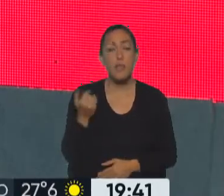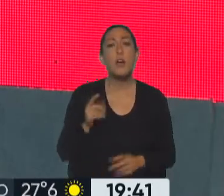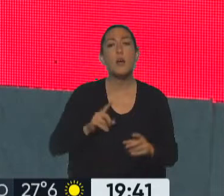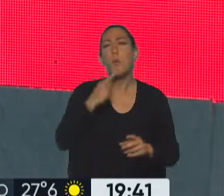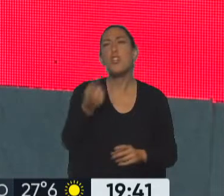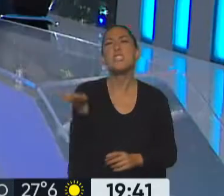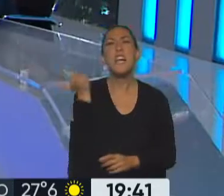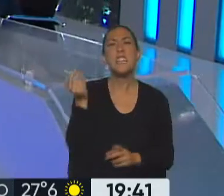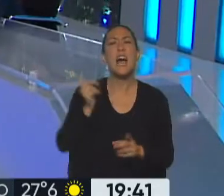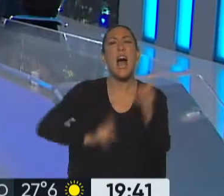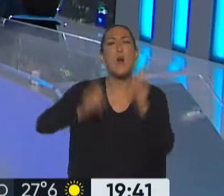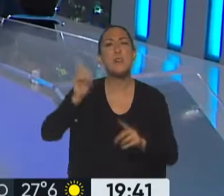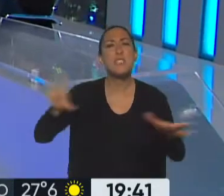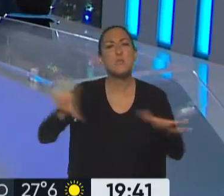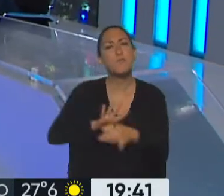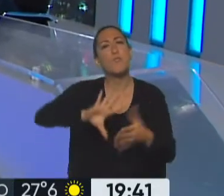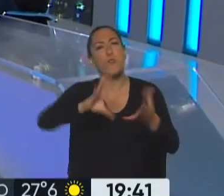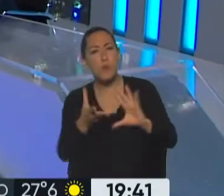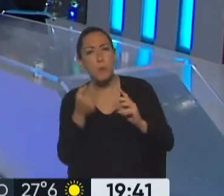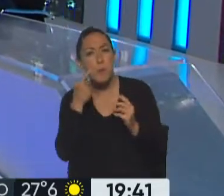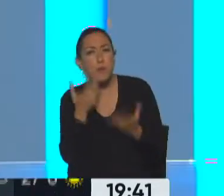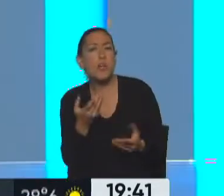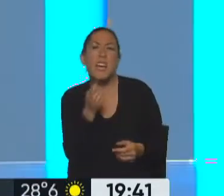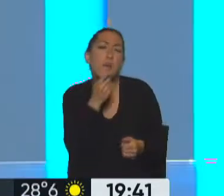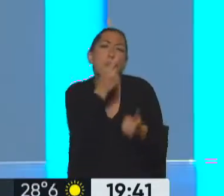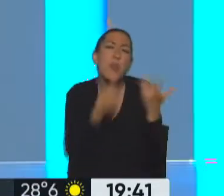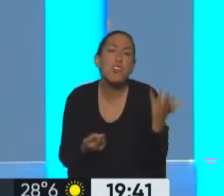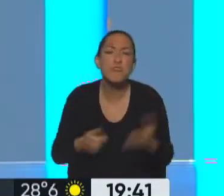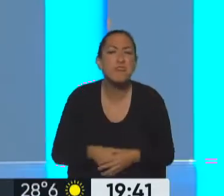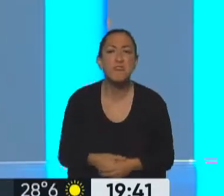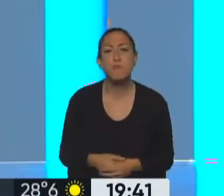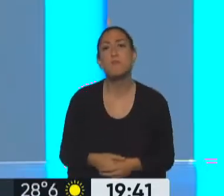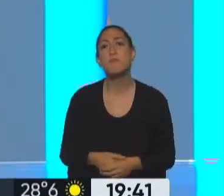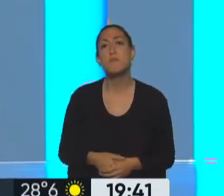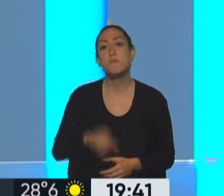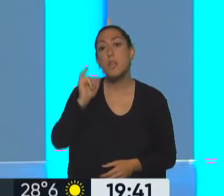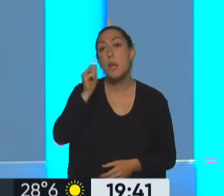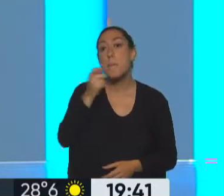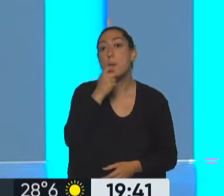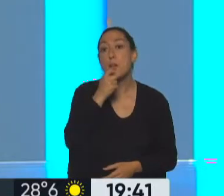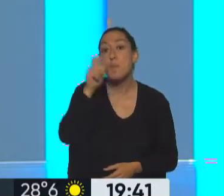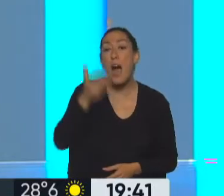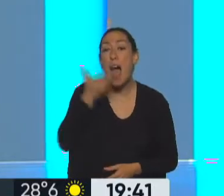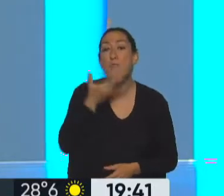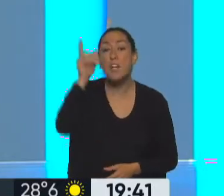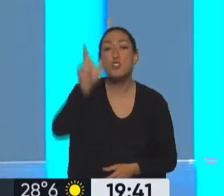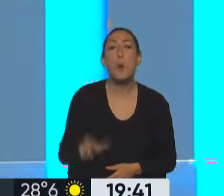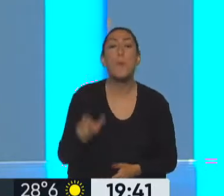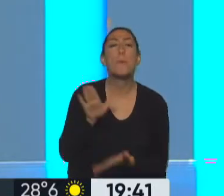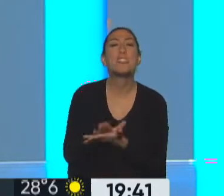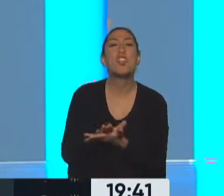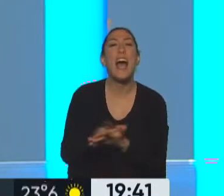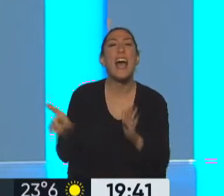no se trata adecuadamente podemos decir algunos ejemplos por ejemplo hablar de una persona ilegal